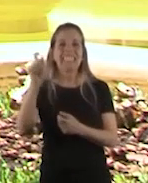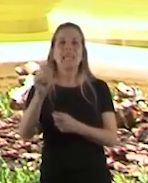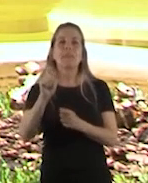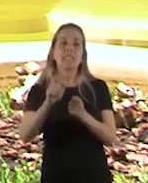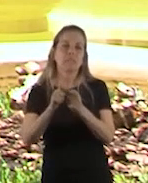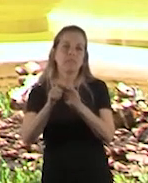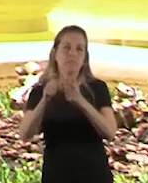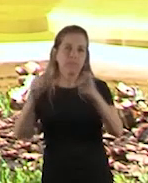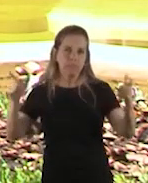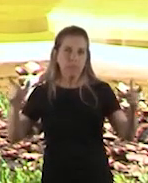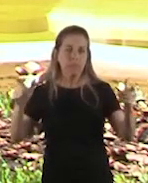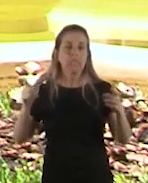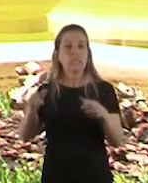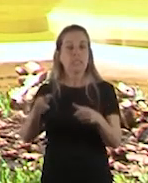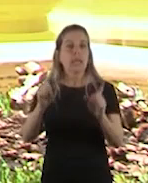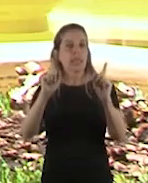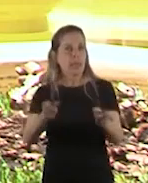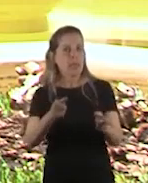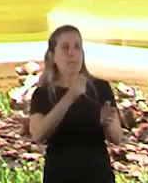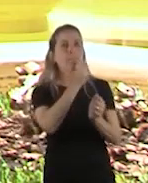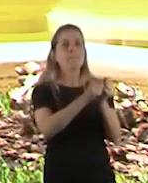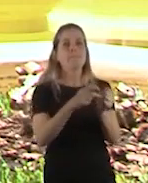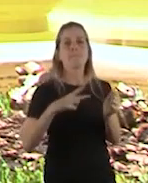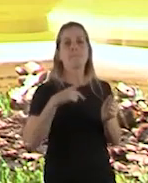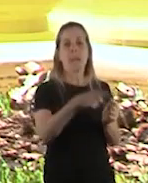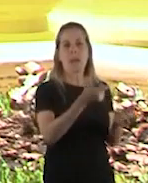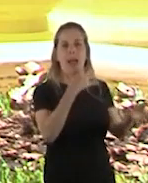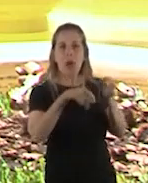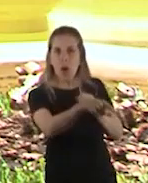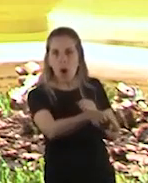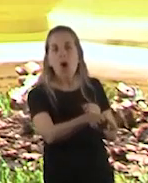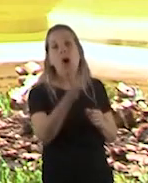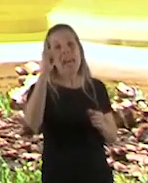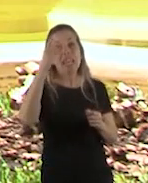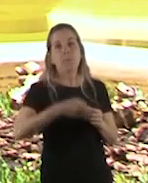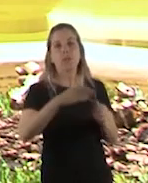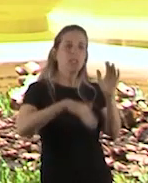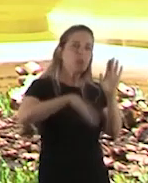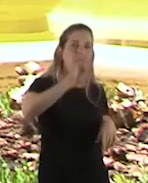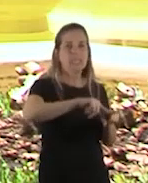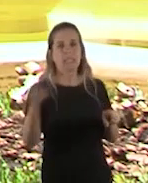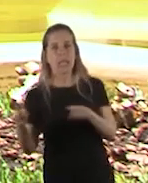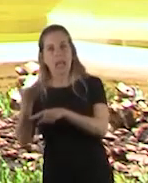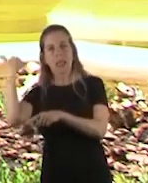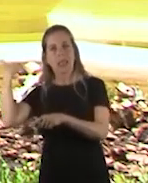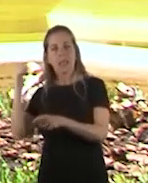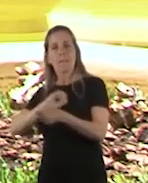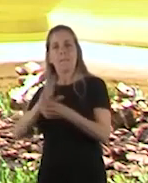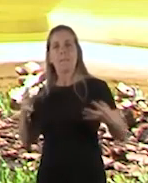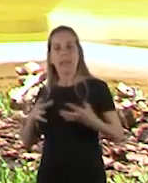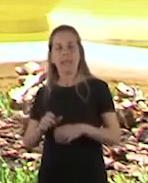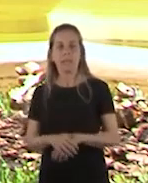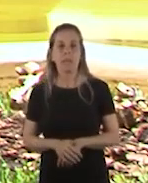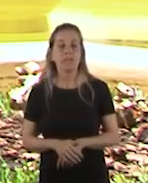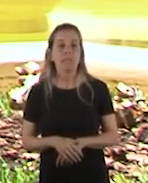crecimiento. El consumo privado hoy es un 10% mayor que antes de la pandemia. El mercado